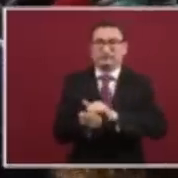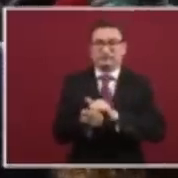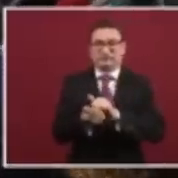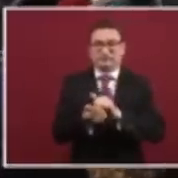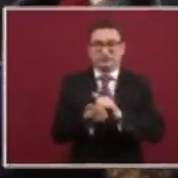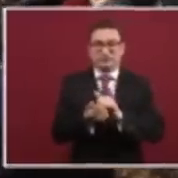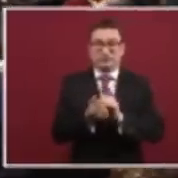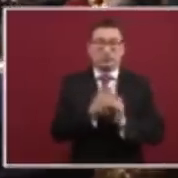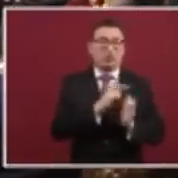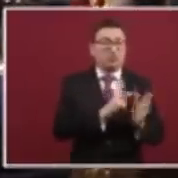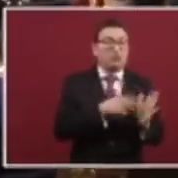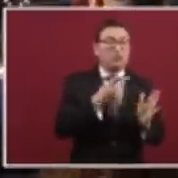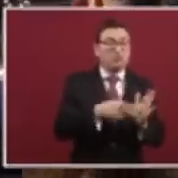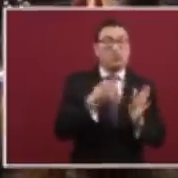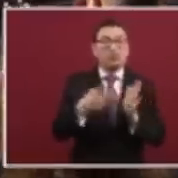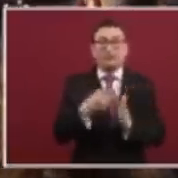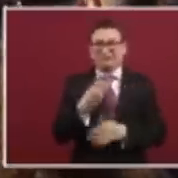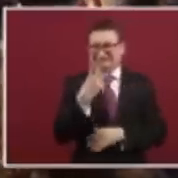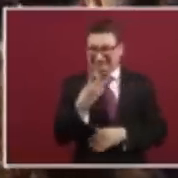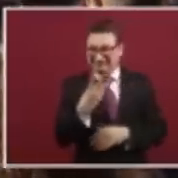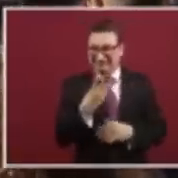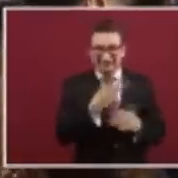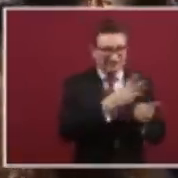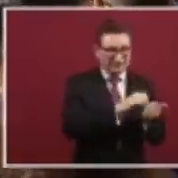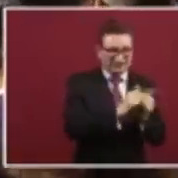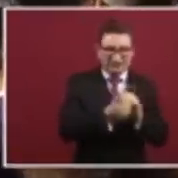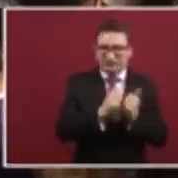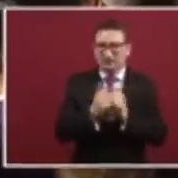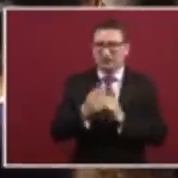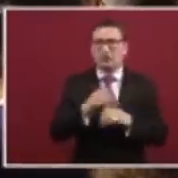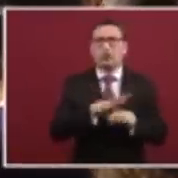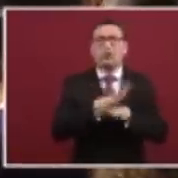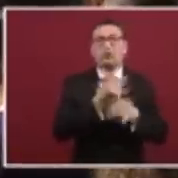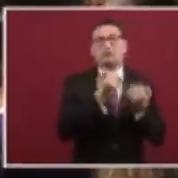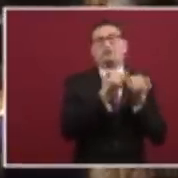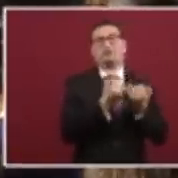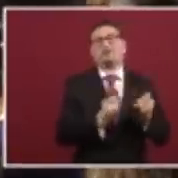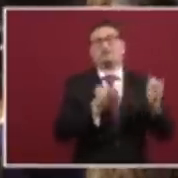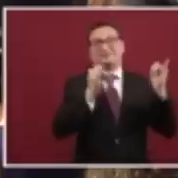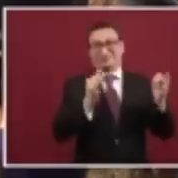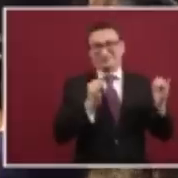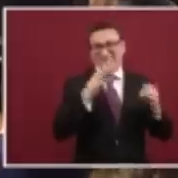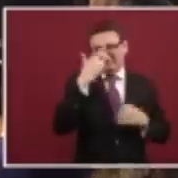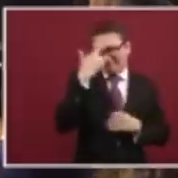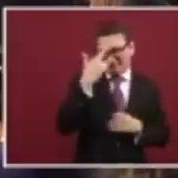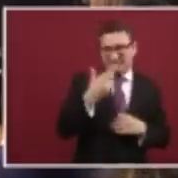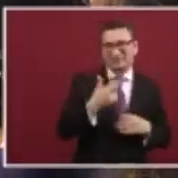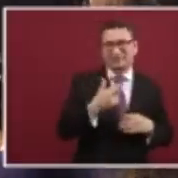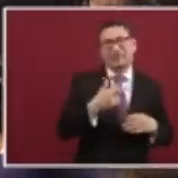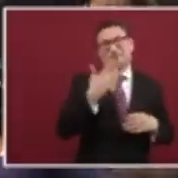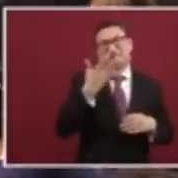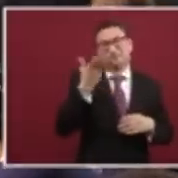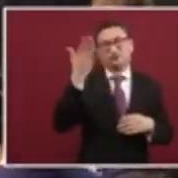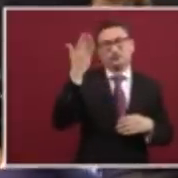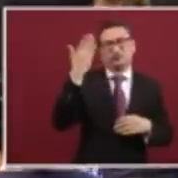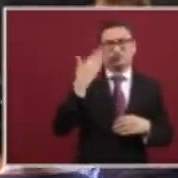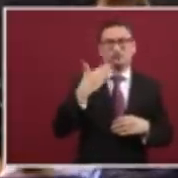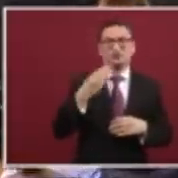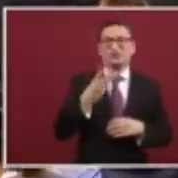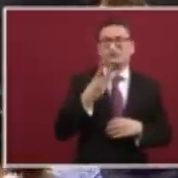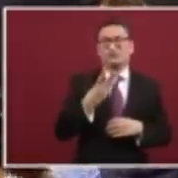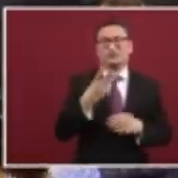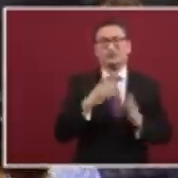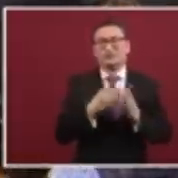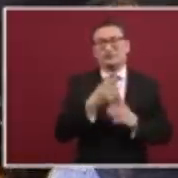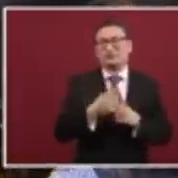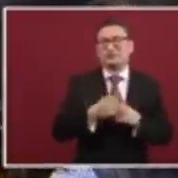tres transformaciones, la independencia, pues sí fue una transformación. Pues después de tres siglos